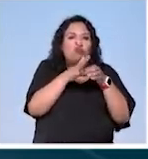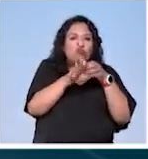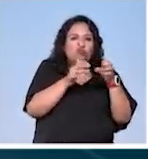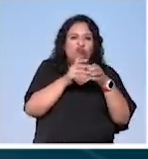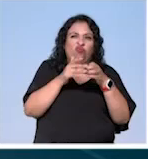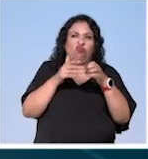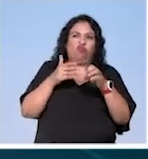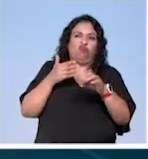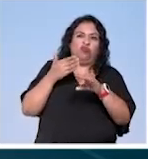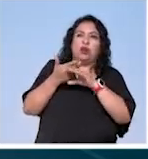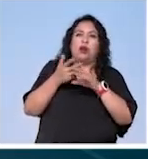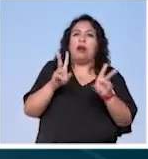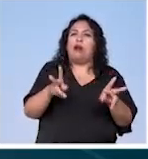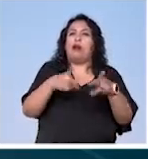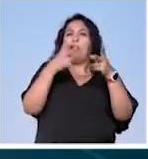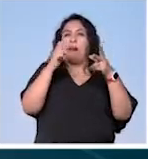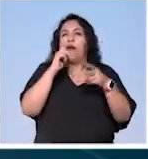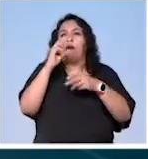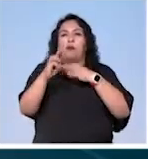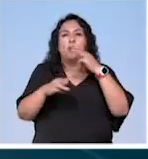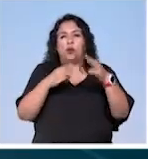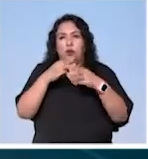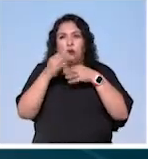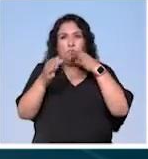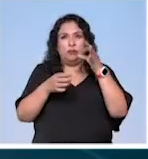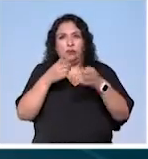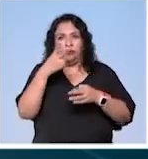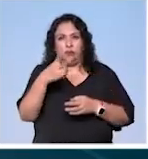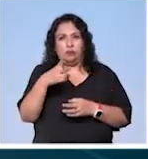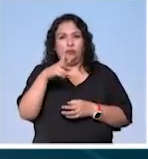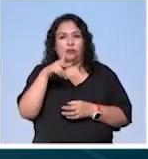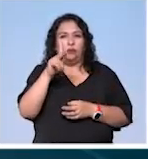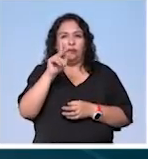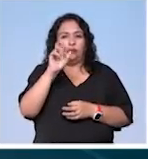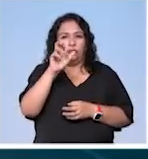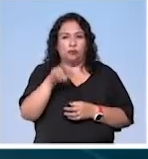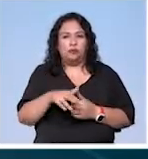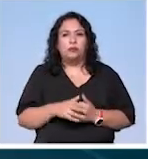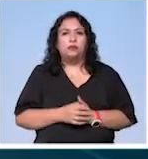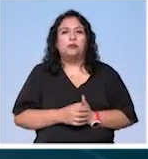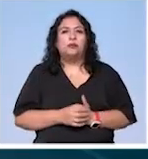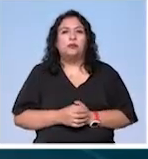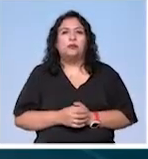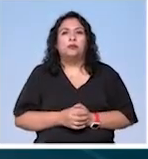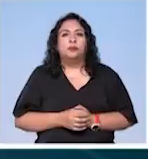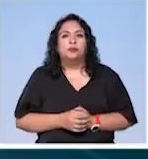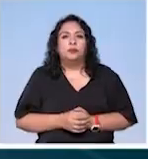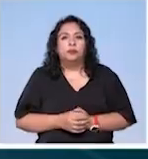impedir su comercio mundial. Para Noticias 22, Katia León Monterrubio.